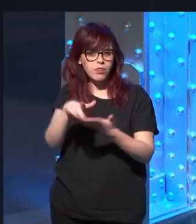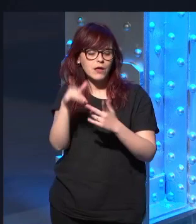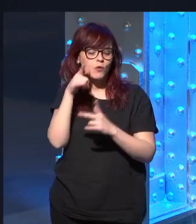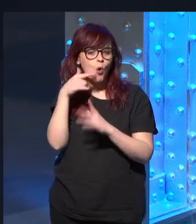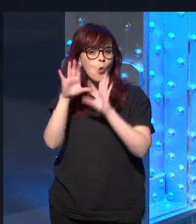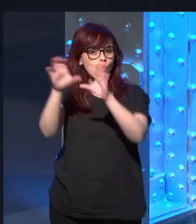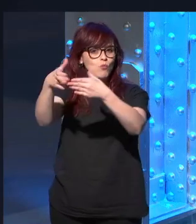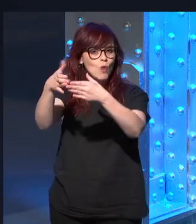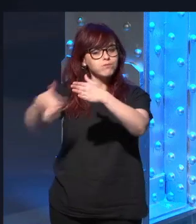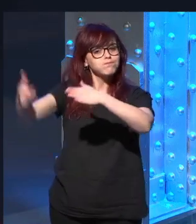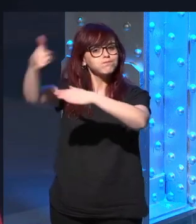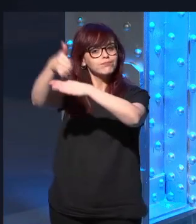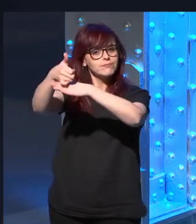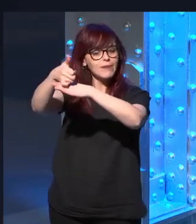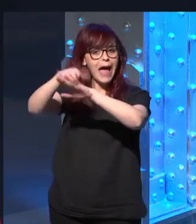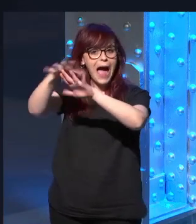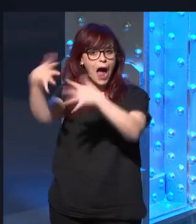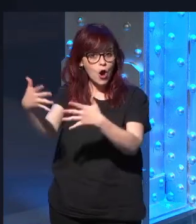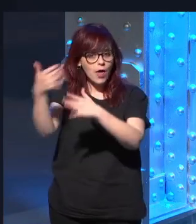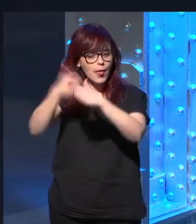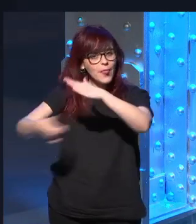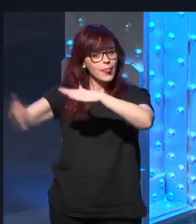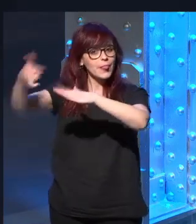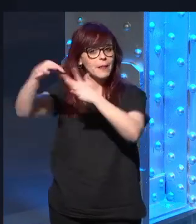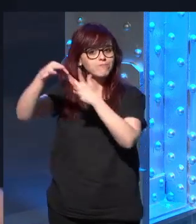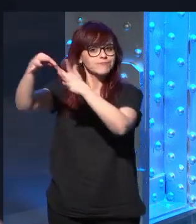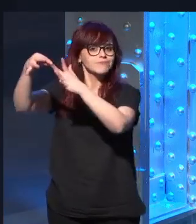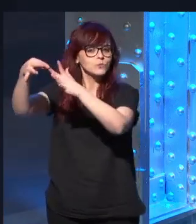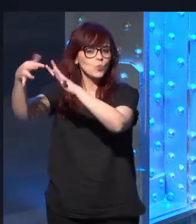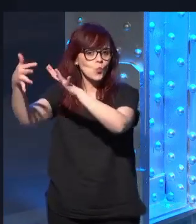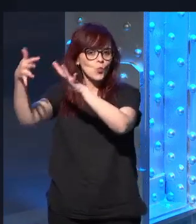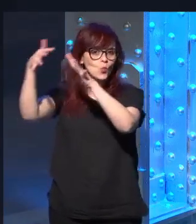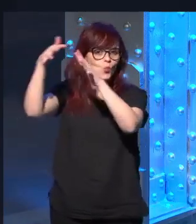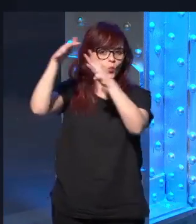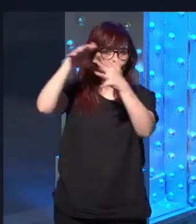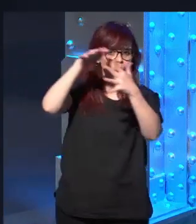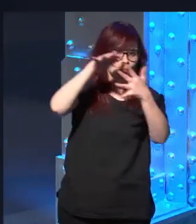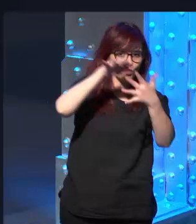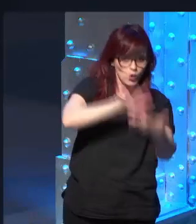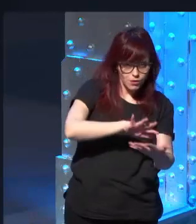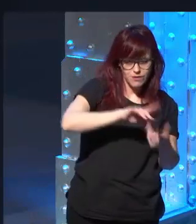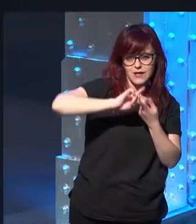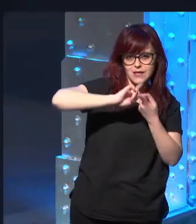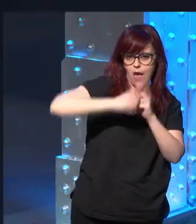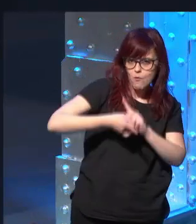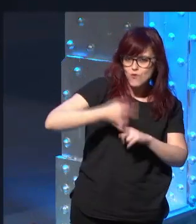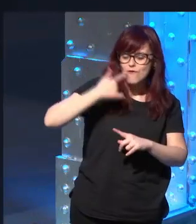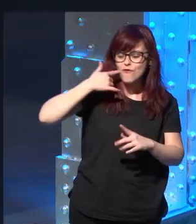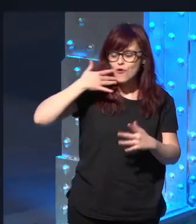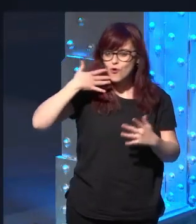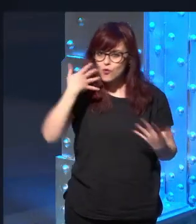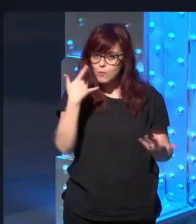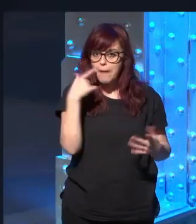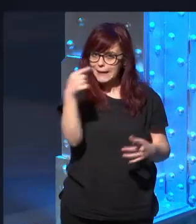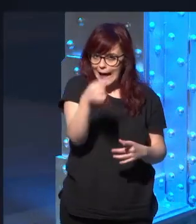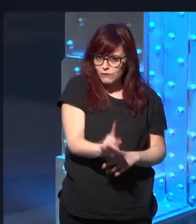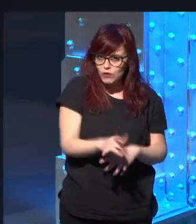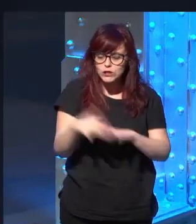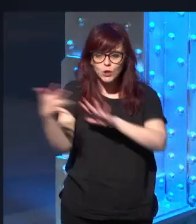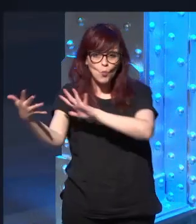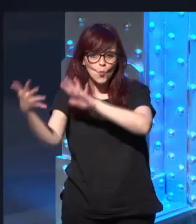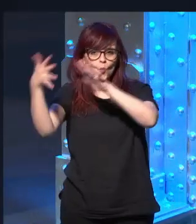uno. Y ese ahora está en transformación, en crisis, en cambio, que no tiene por qué ser necesariamente negativo, pero sí que estamos